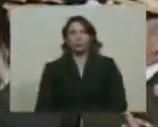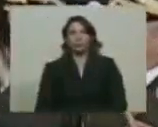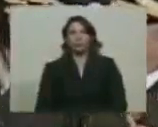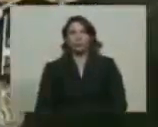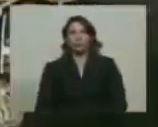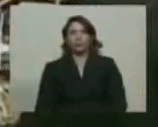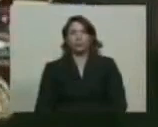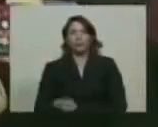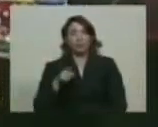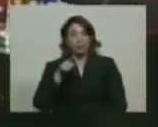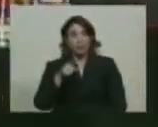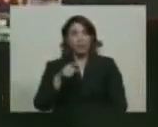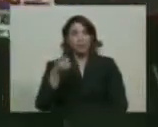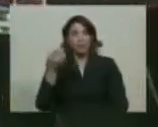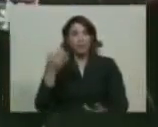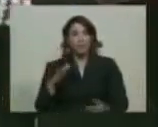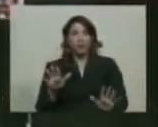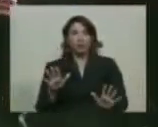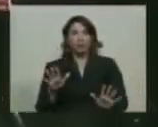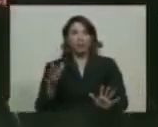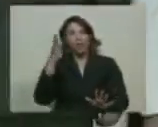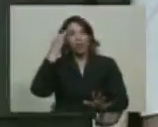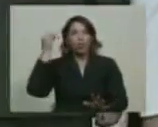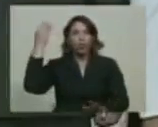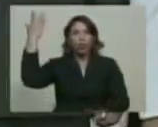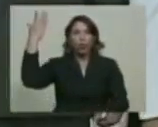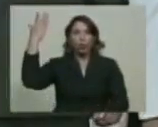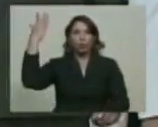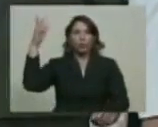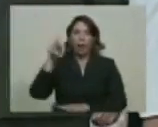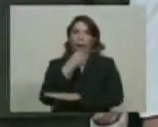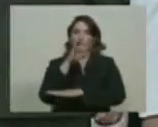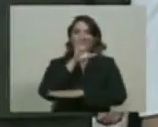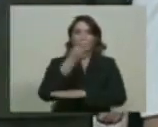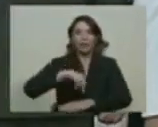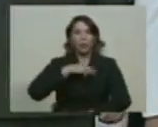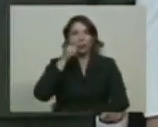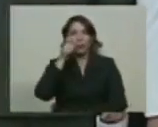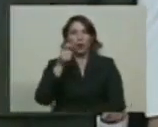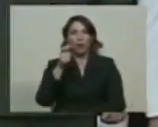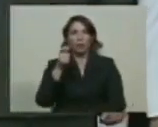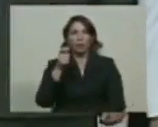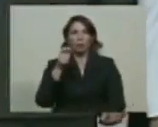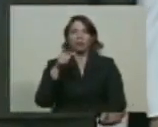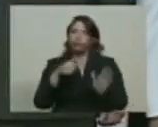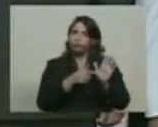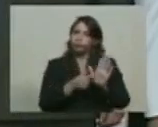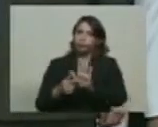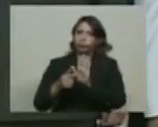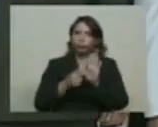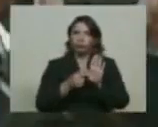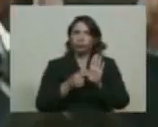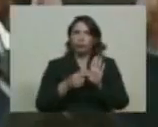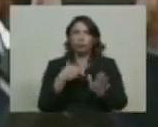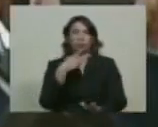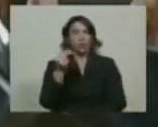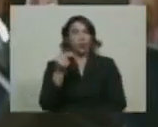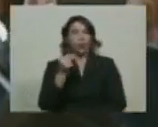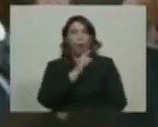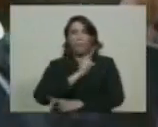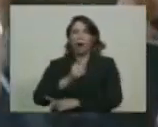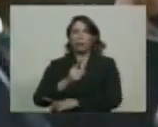¡Sí, juro! Y así fuere, que Dios, la patria y nuestro pueblo se lo reconozcan, si no, que se lo